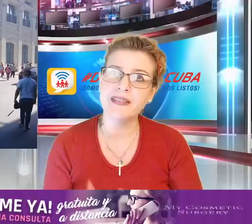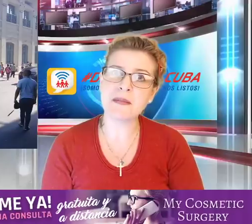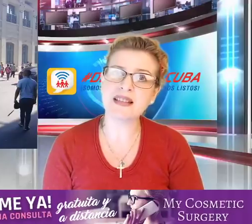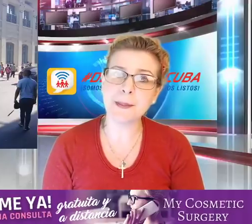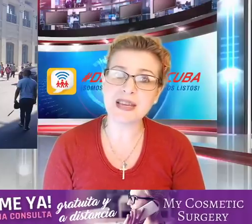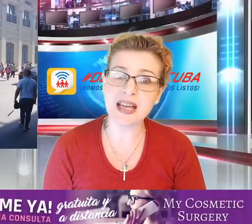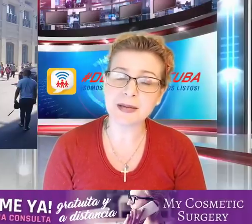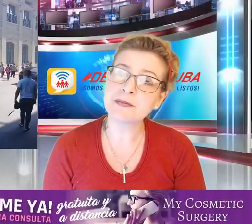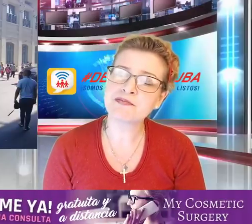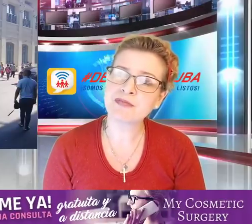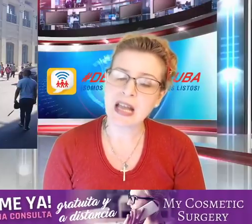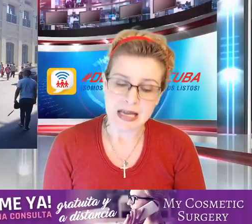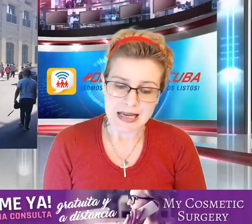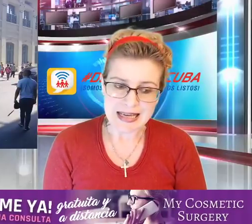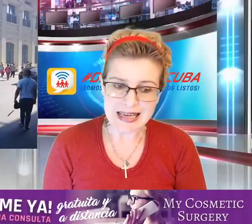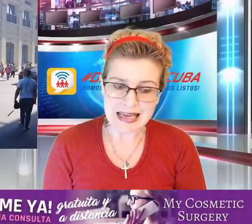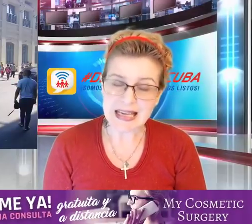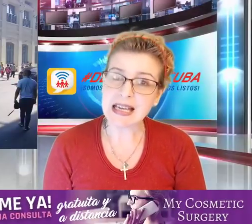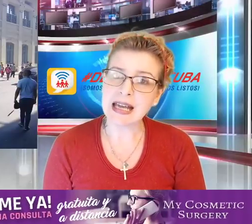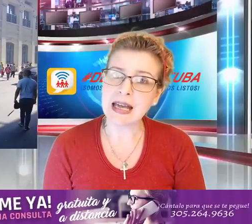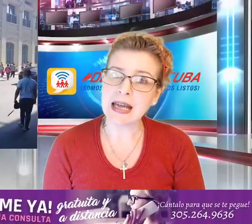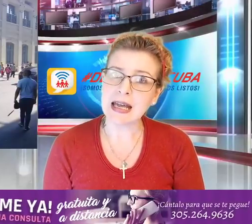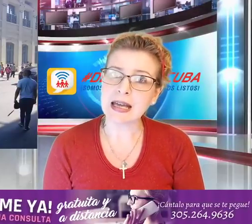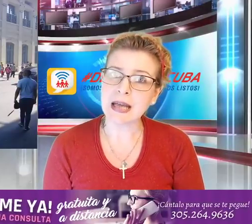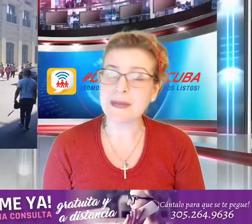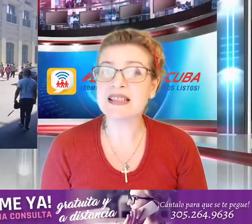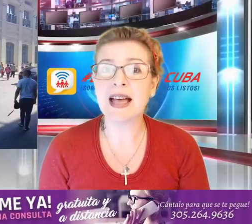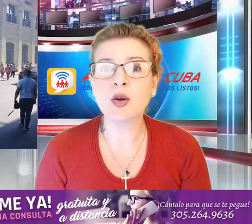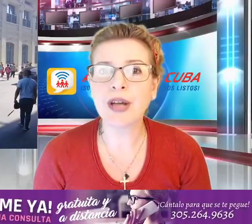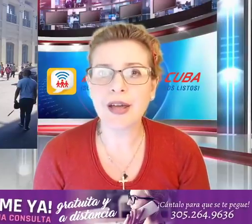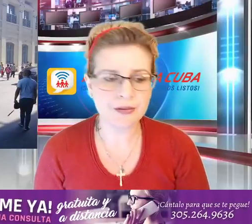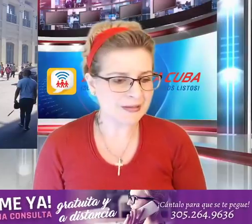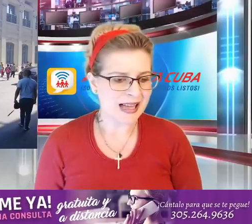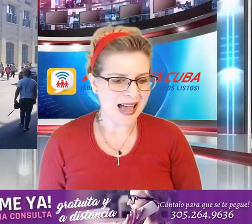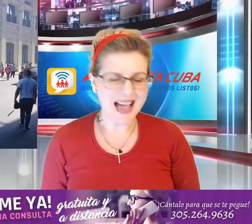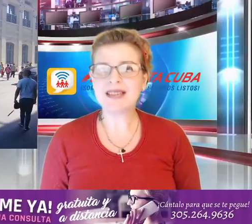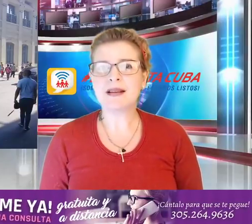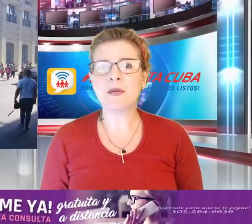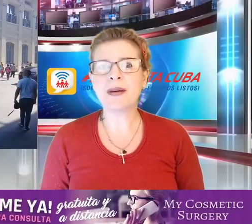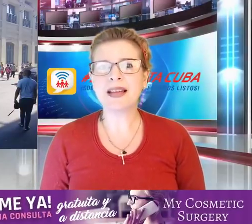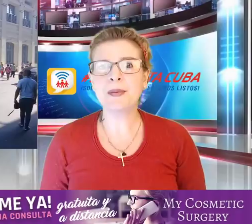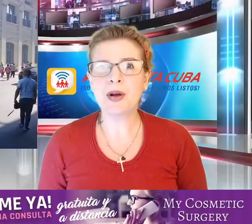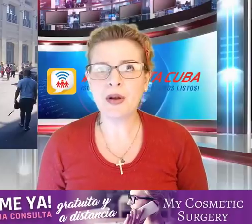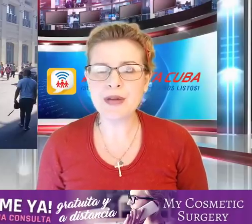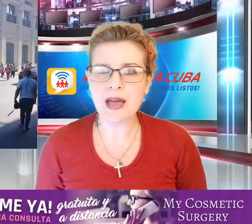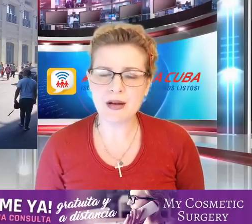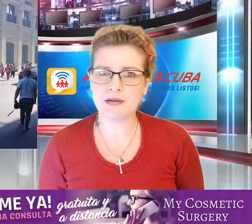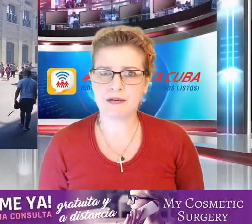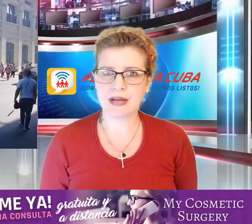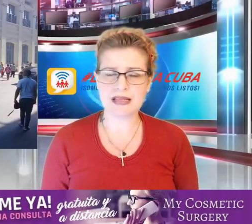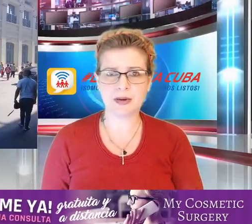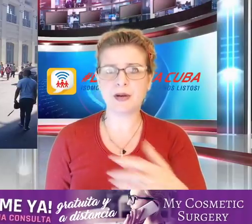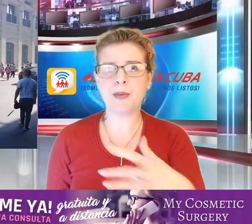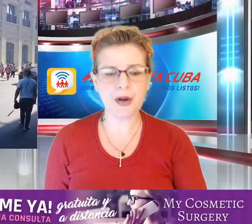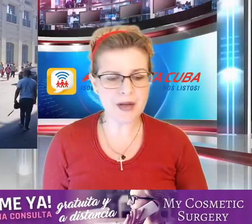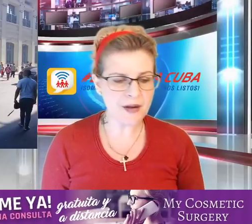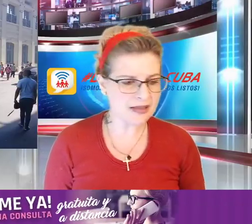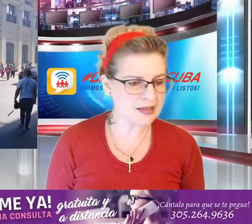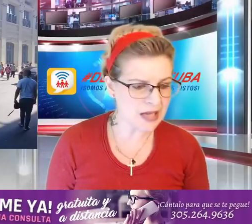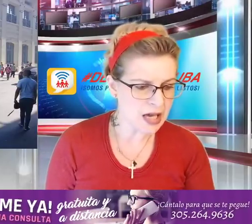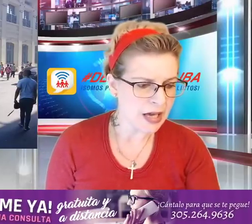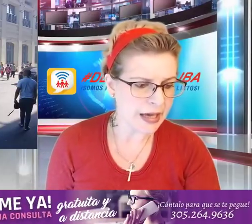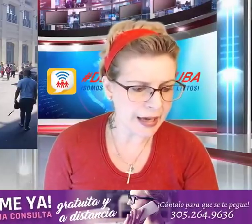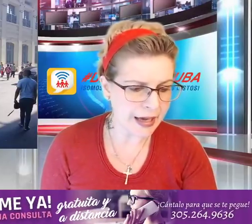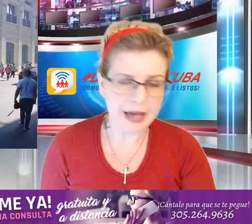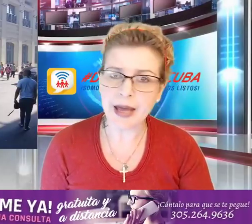en la pandemia también. ¿Y qué pensaron ellos? Ay, vamos a matar un poco de viejo, que se mueran un poco de viejo y